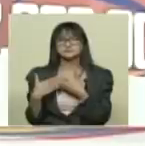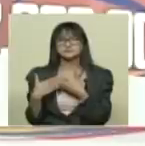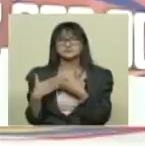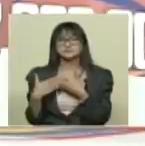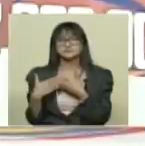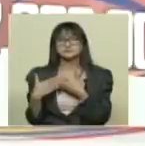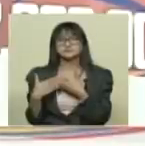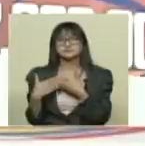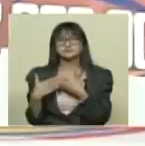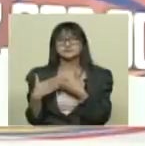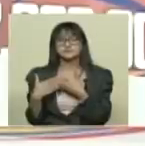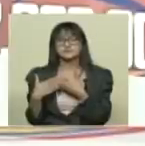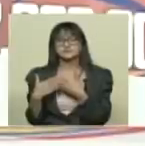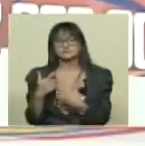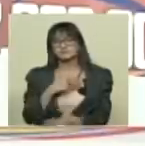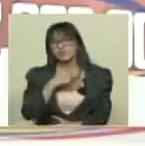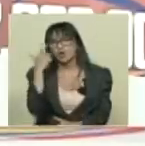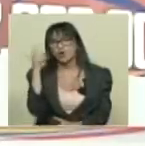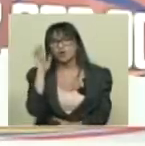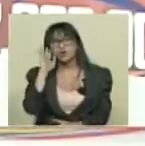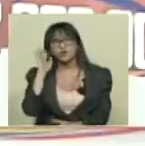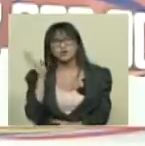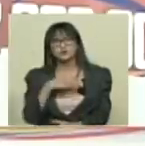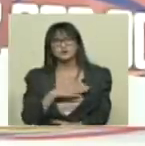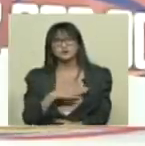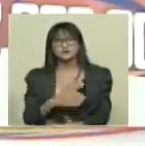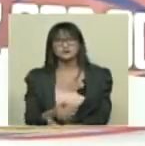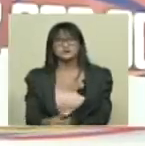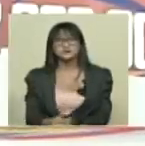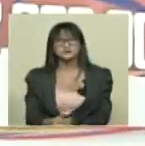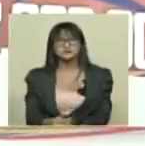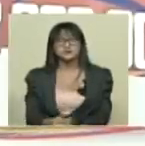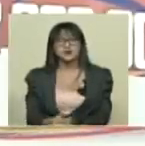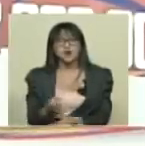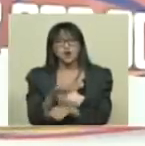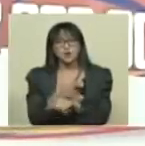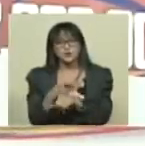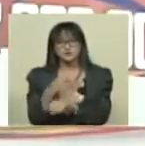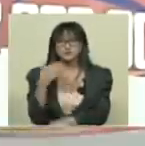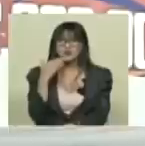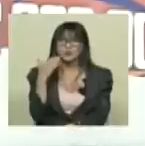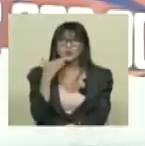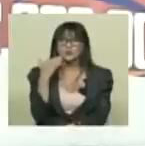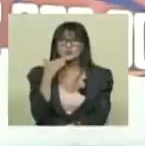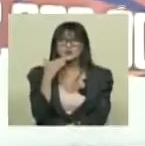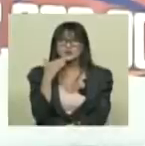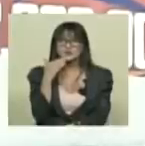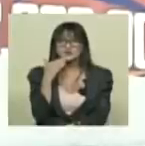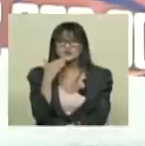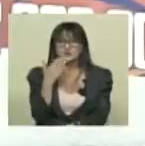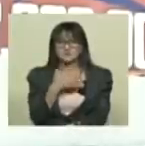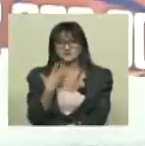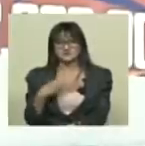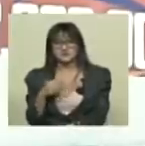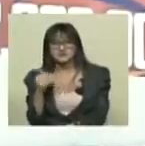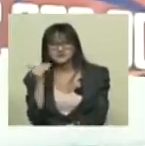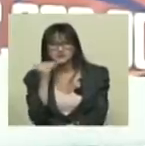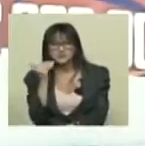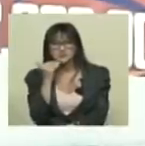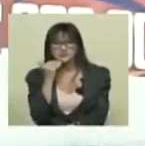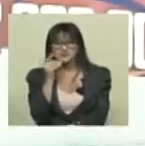ilegítima, inmoral, absurda del gobierno imperialista de Mr. Donald